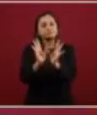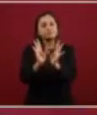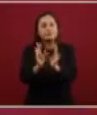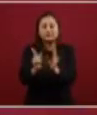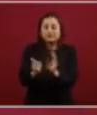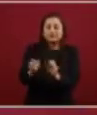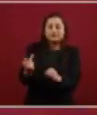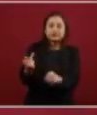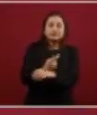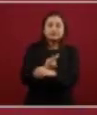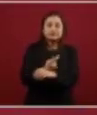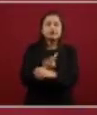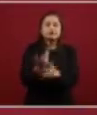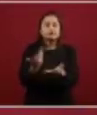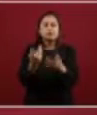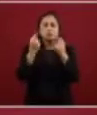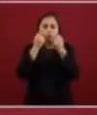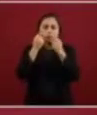de lo mediático